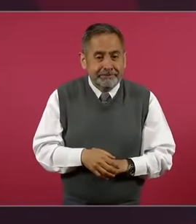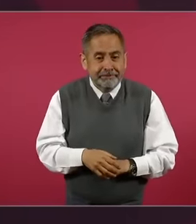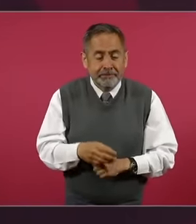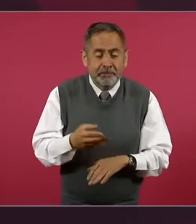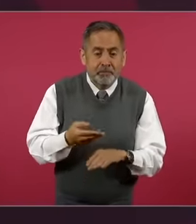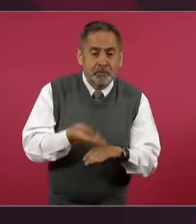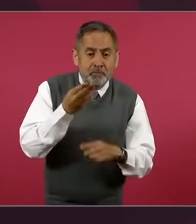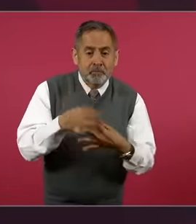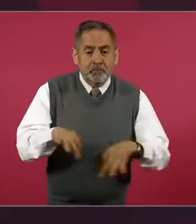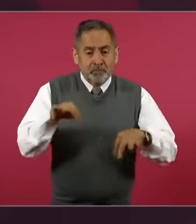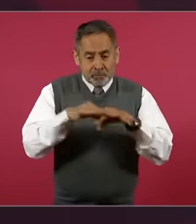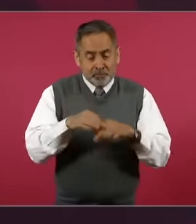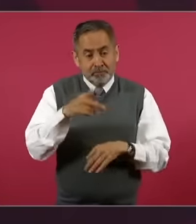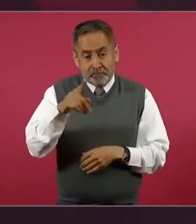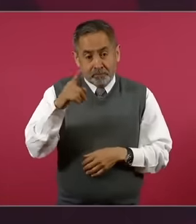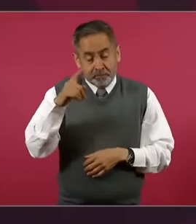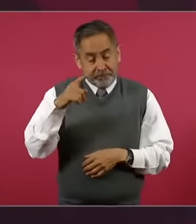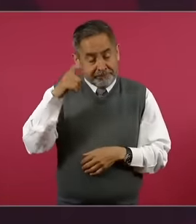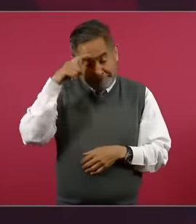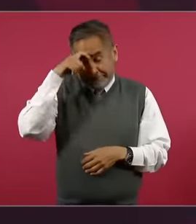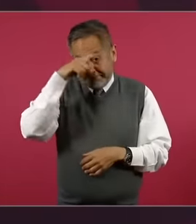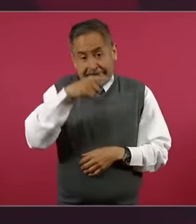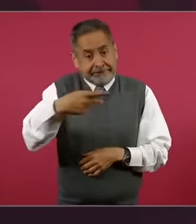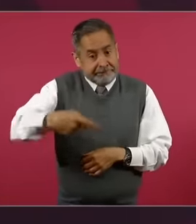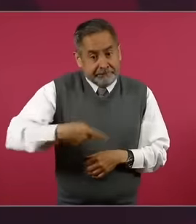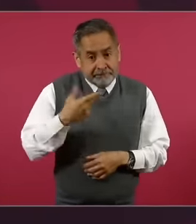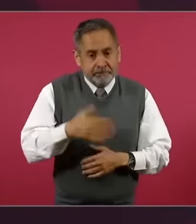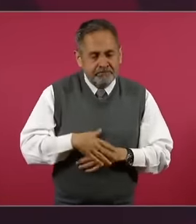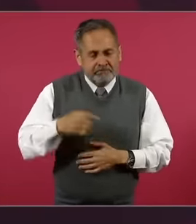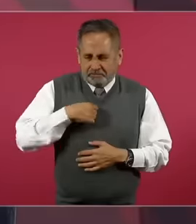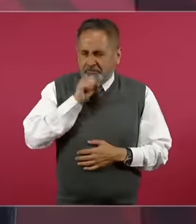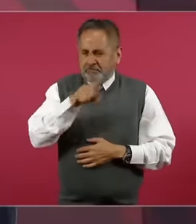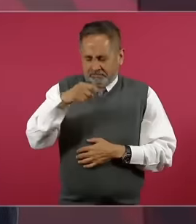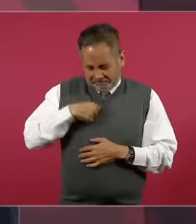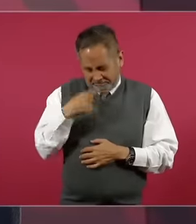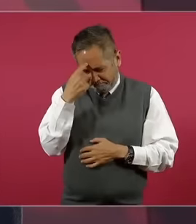muy importante, muy profunda. Yo me la he hecho.